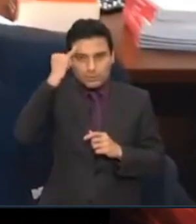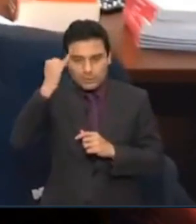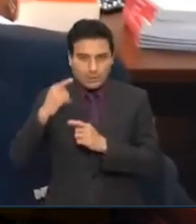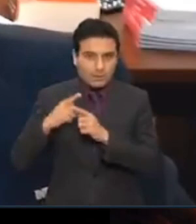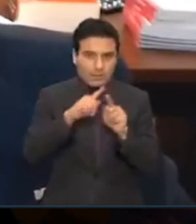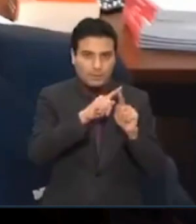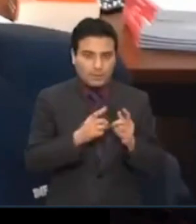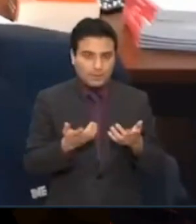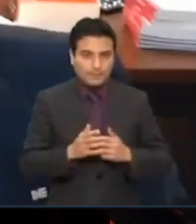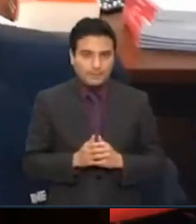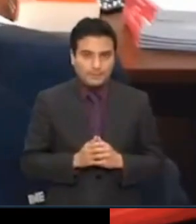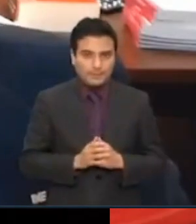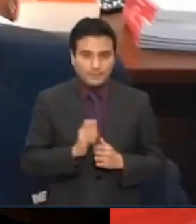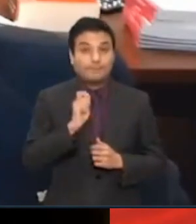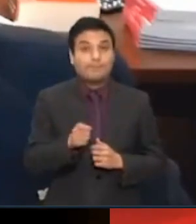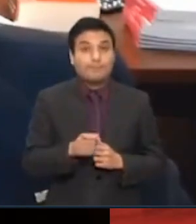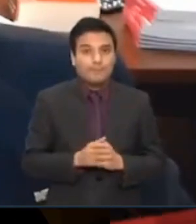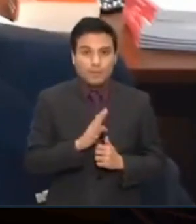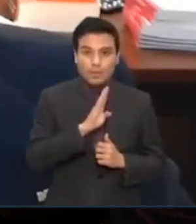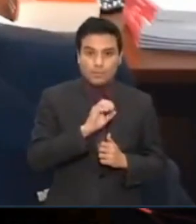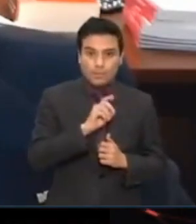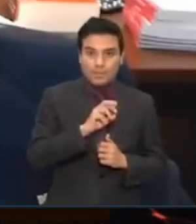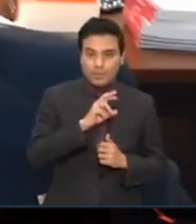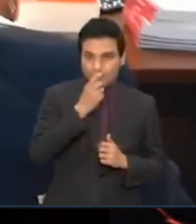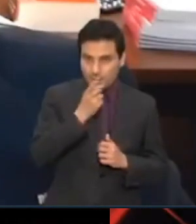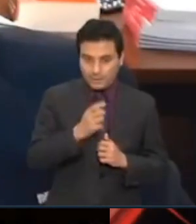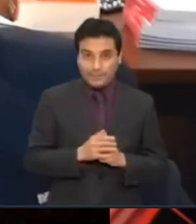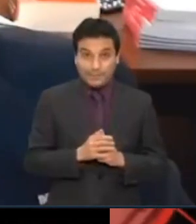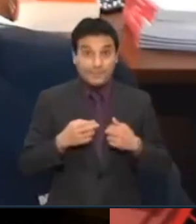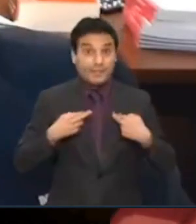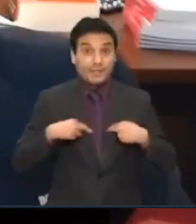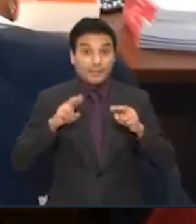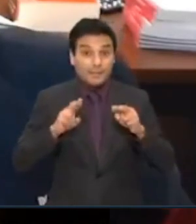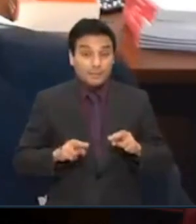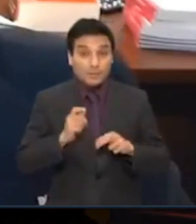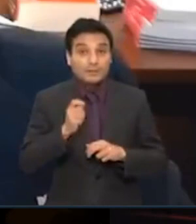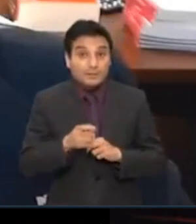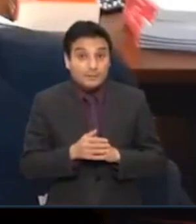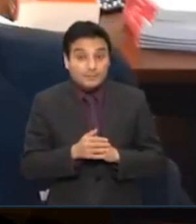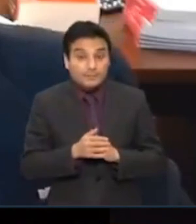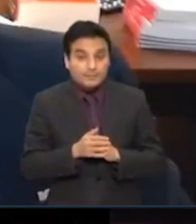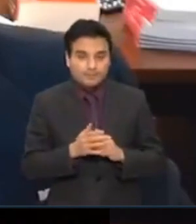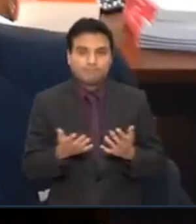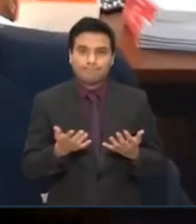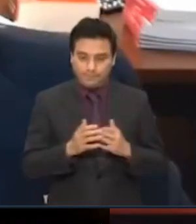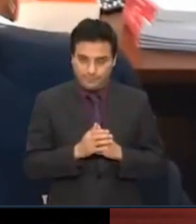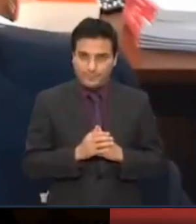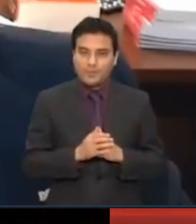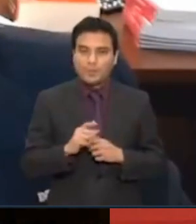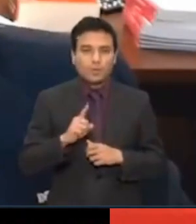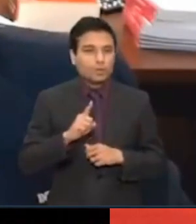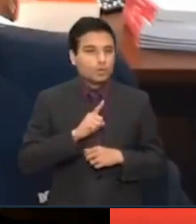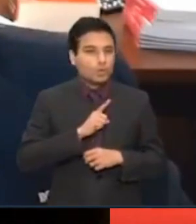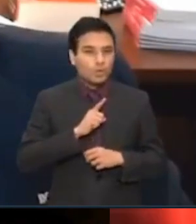representados. En otras palabras, de nuevo con Bovero, el acto de representar entra propiamente dentro del juego democrático solamente si